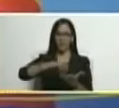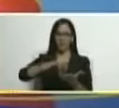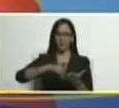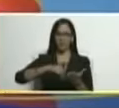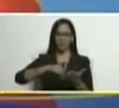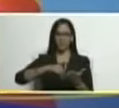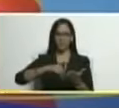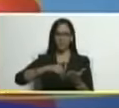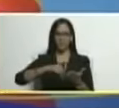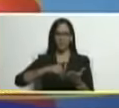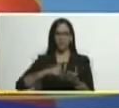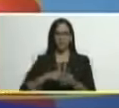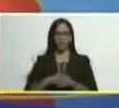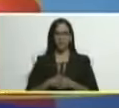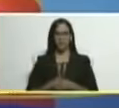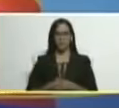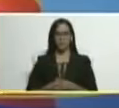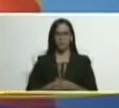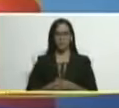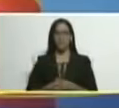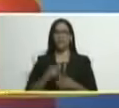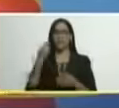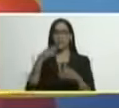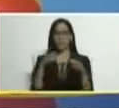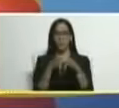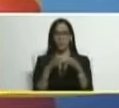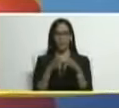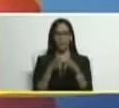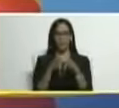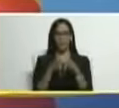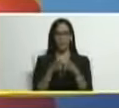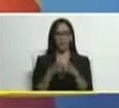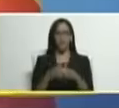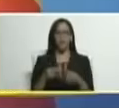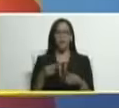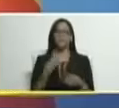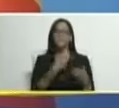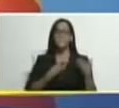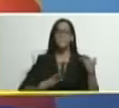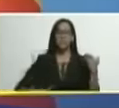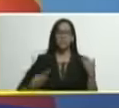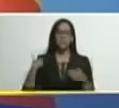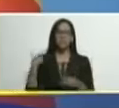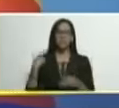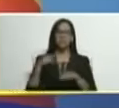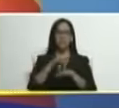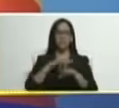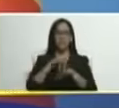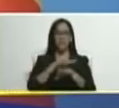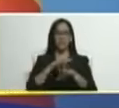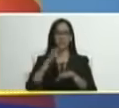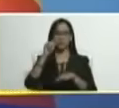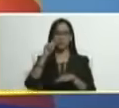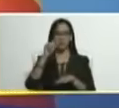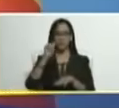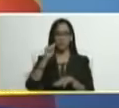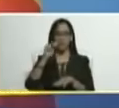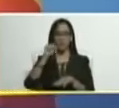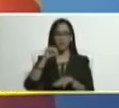Y que el compañero viceprimer ministro Tran Lu